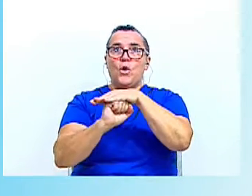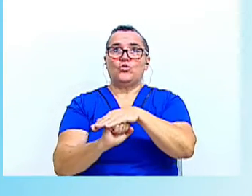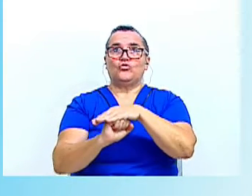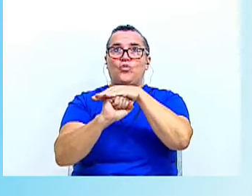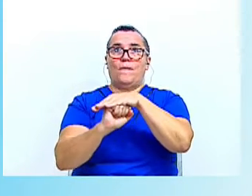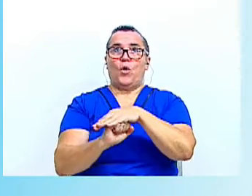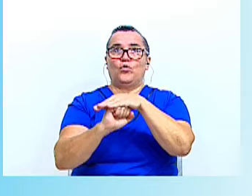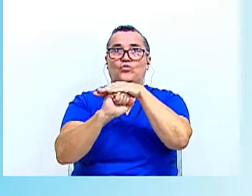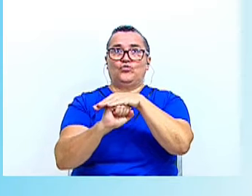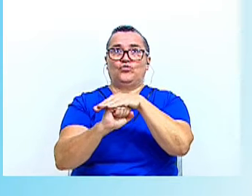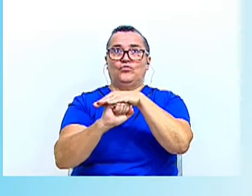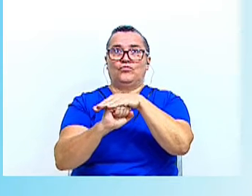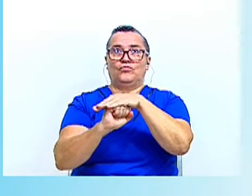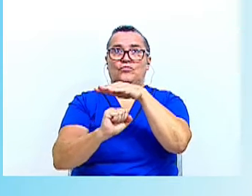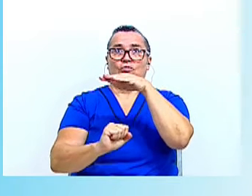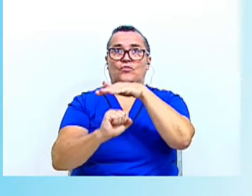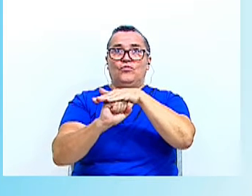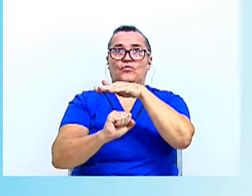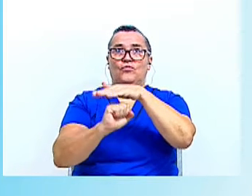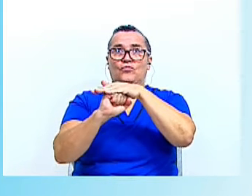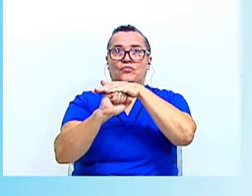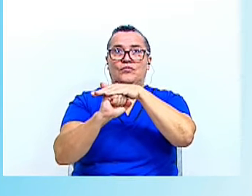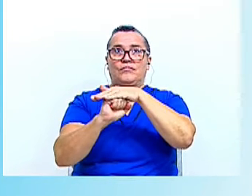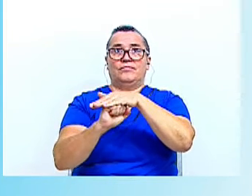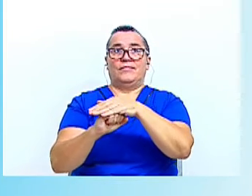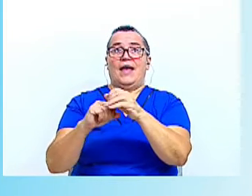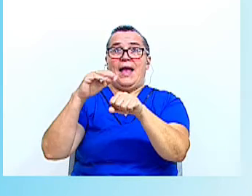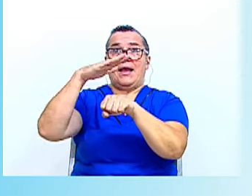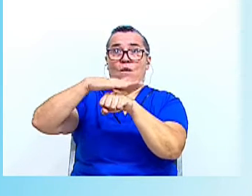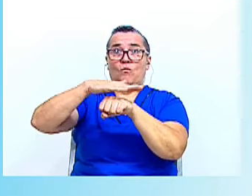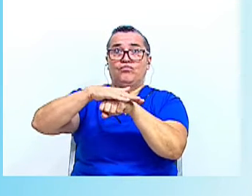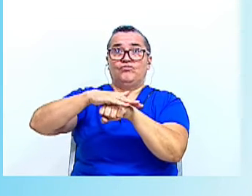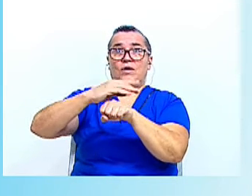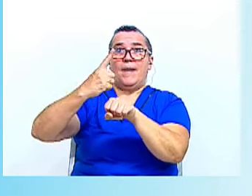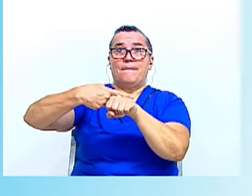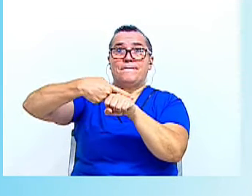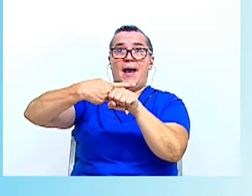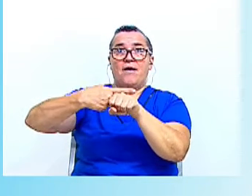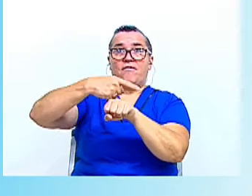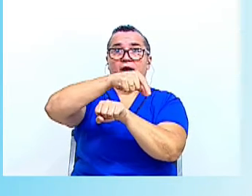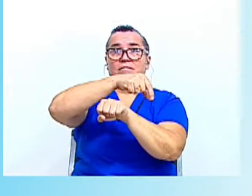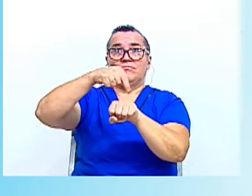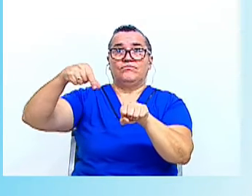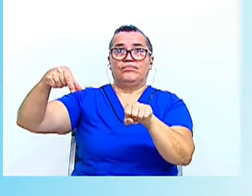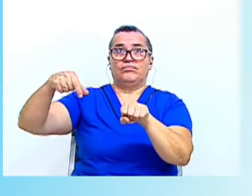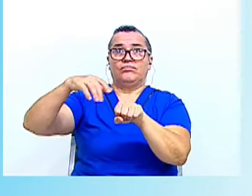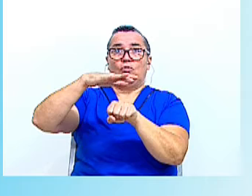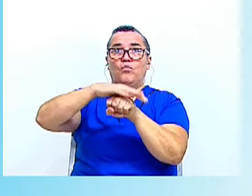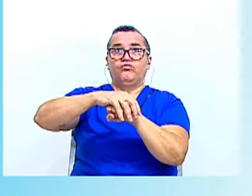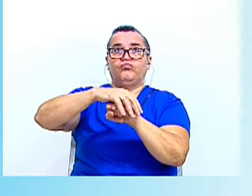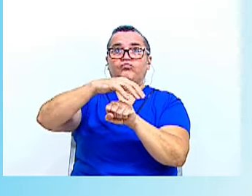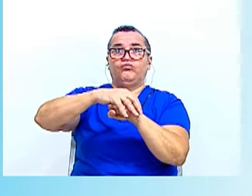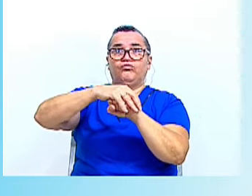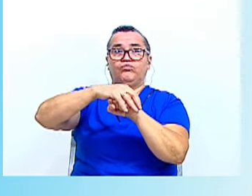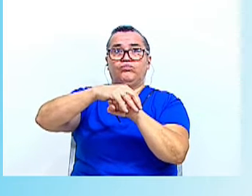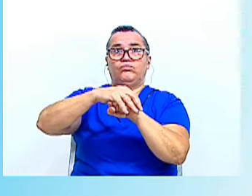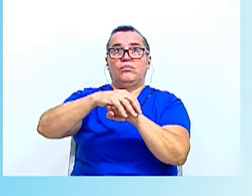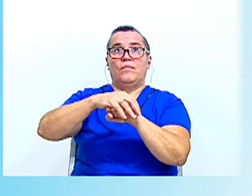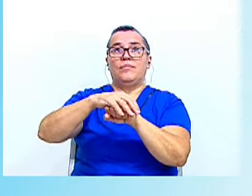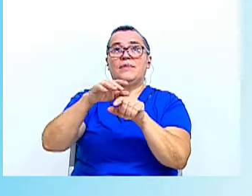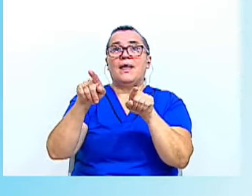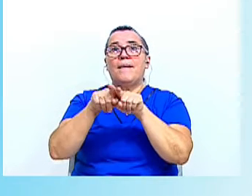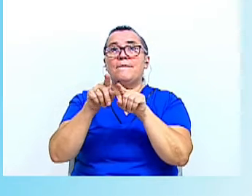apoyo, que va a ser ese apoyo donde se va a colocar la barra, en este caso, sobre una base. Es también llamado